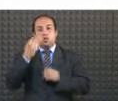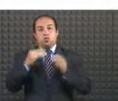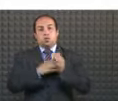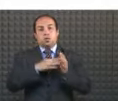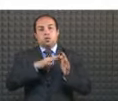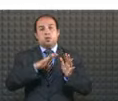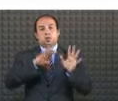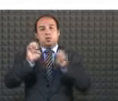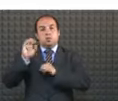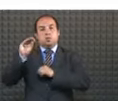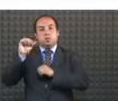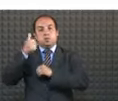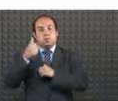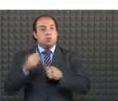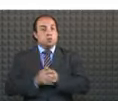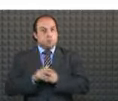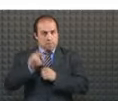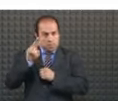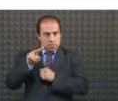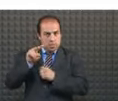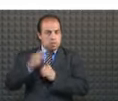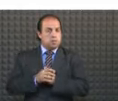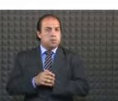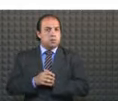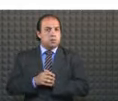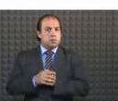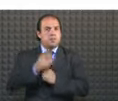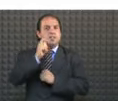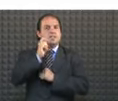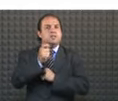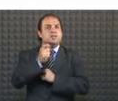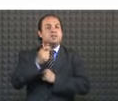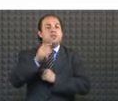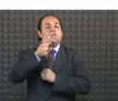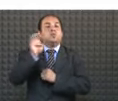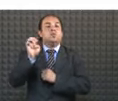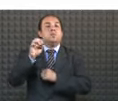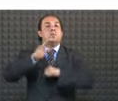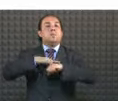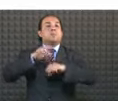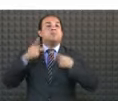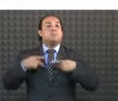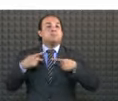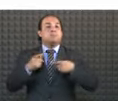2.996, ¿es así? Eso significa que son 400 más,